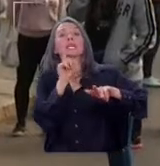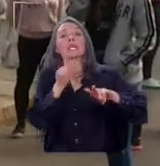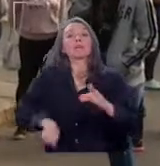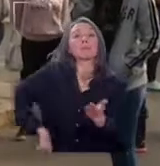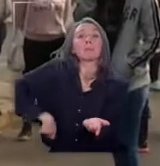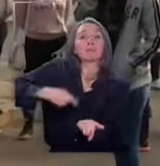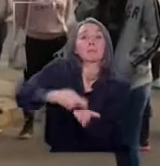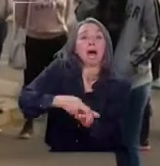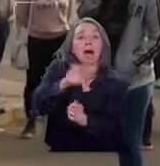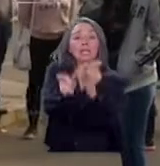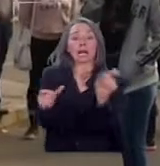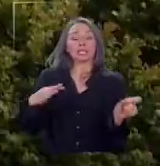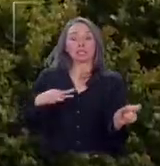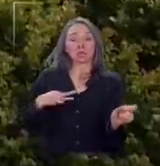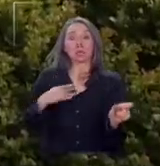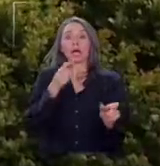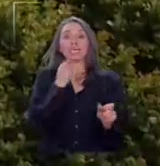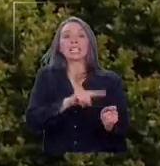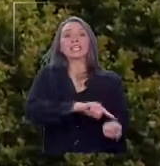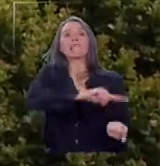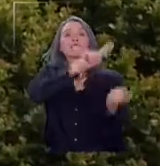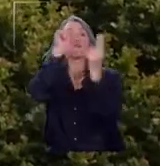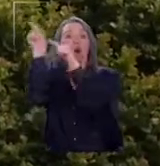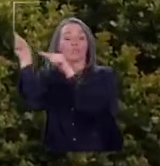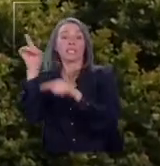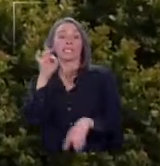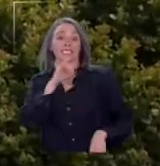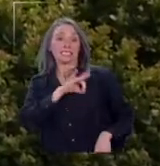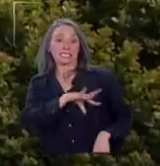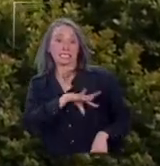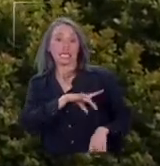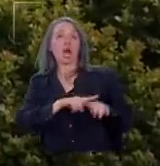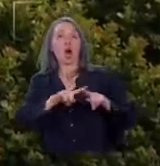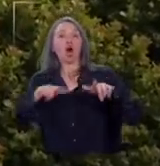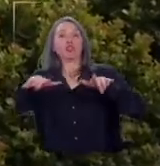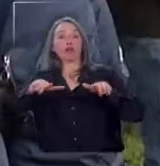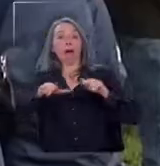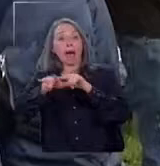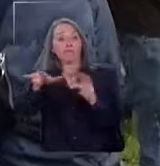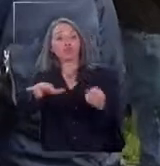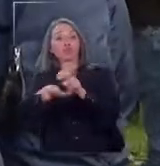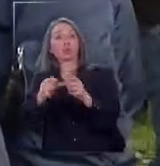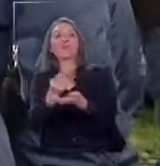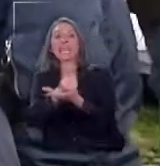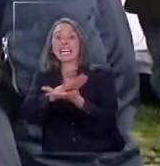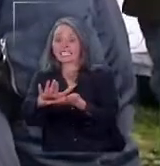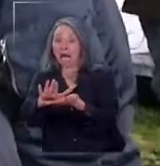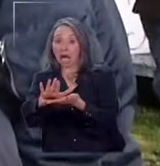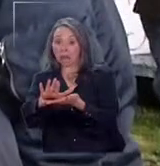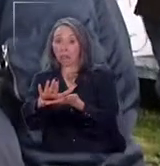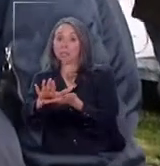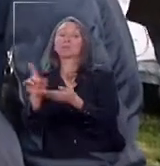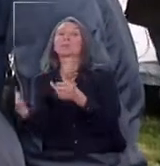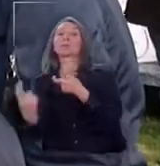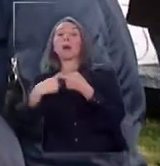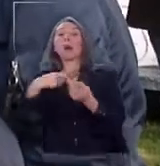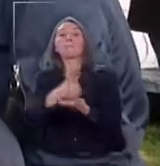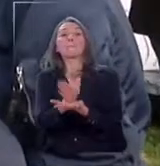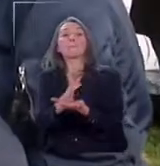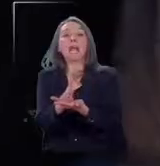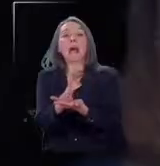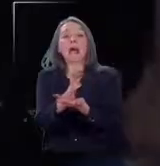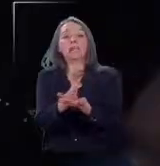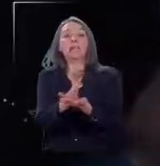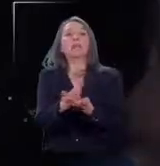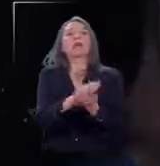cancelado por los ciudadanos que quieran regresar chile en tanto tendrá un vuelo gratuito Pero para esto deben acogerse al plan de